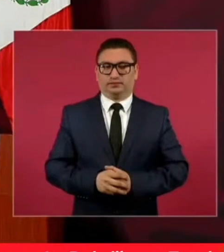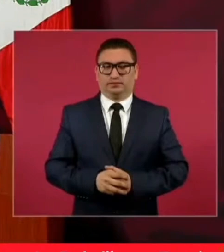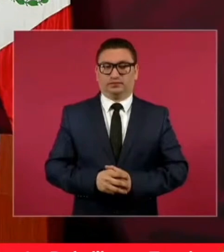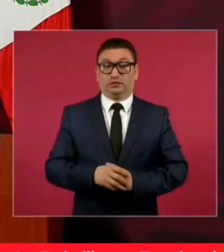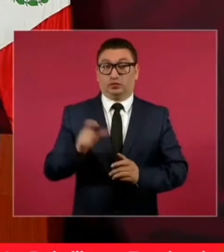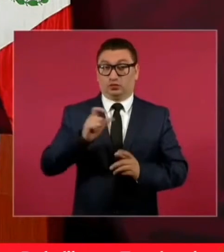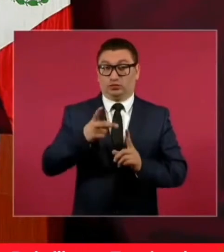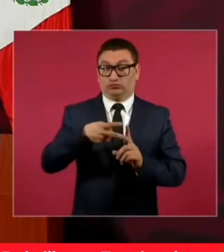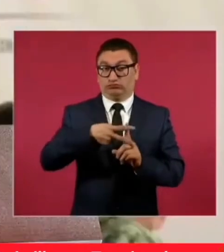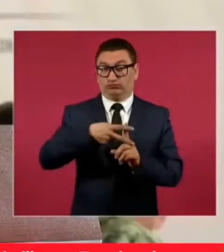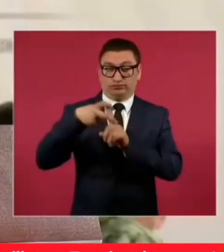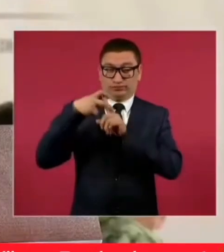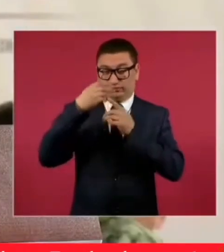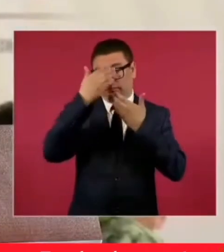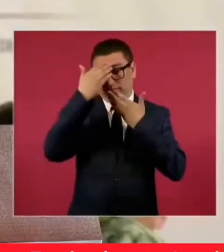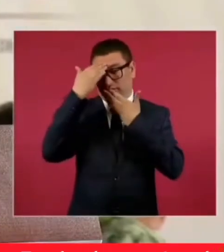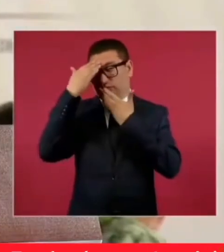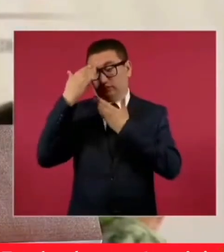Secuestro, miren,